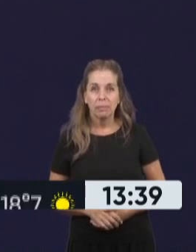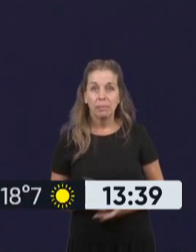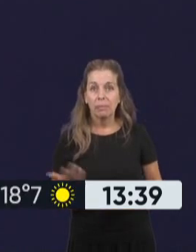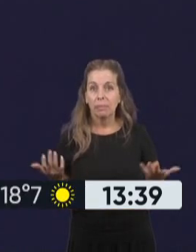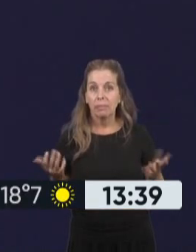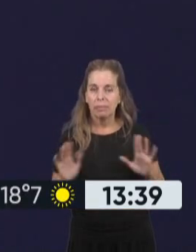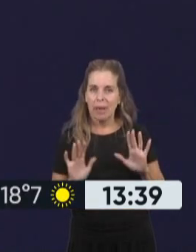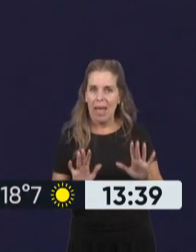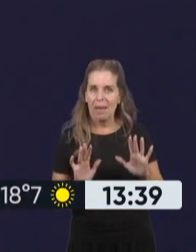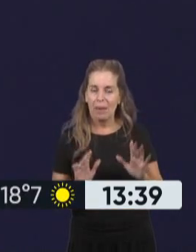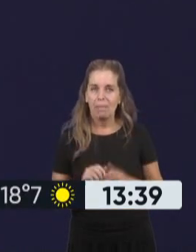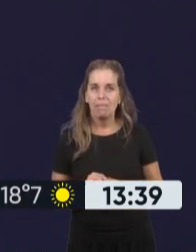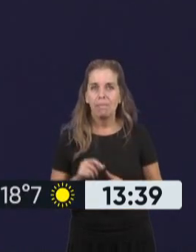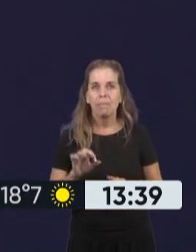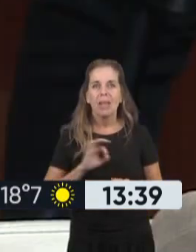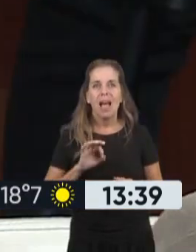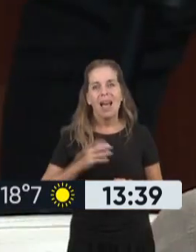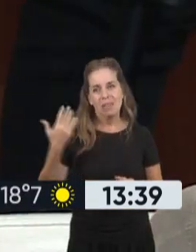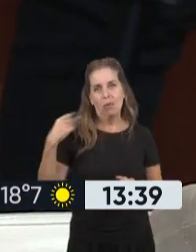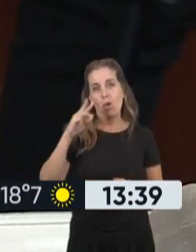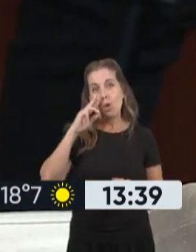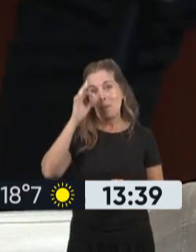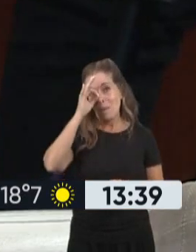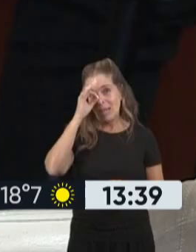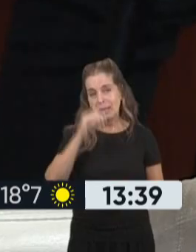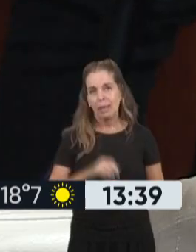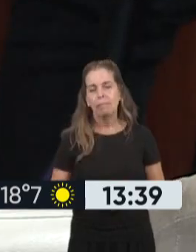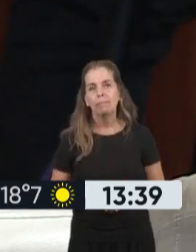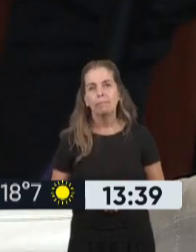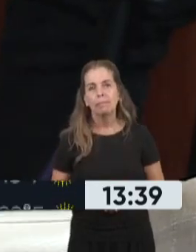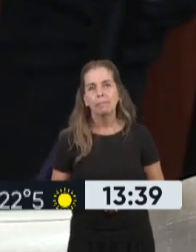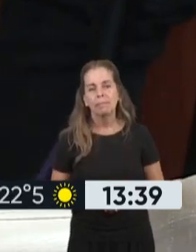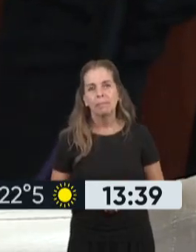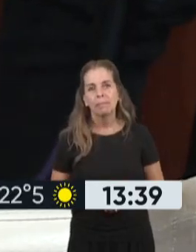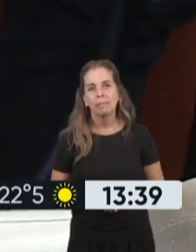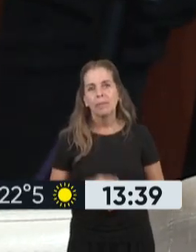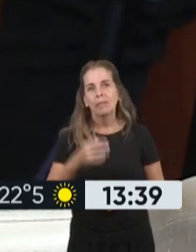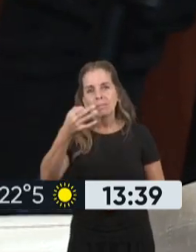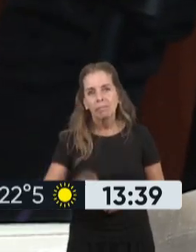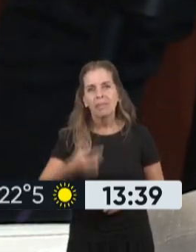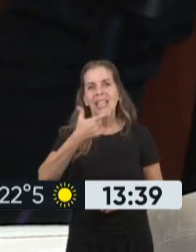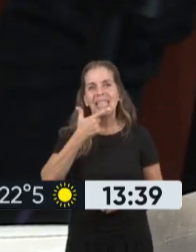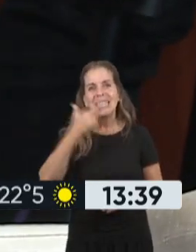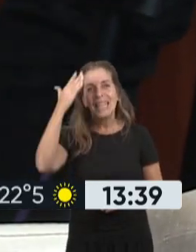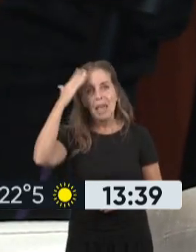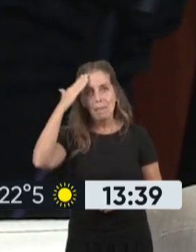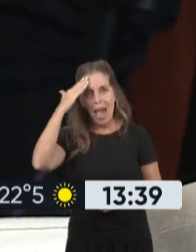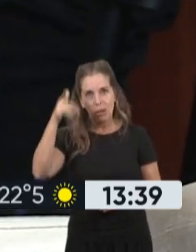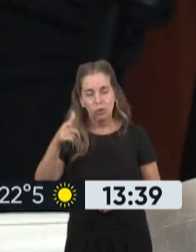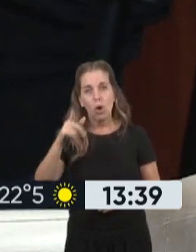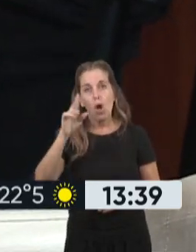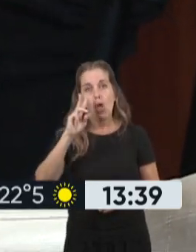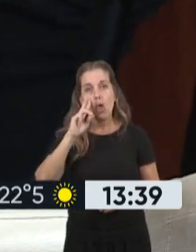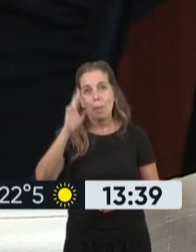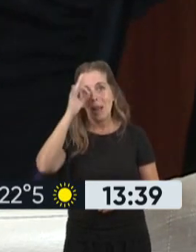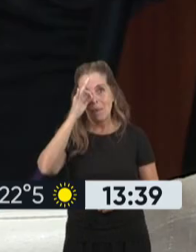A ver, en 2020, el 17 de marzo de 2020,